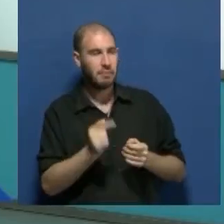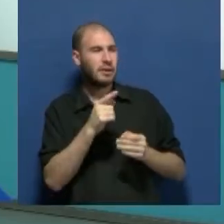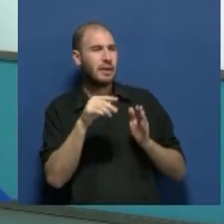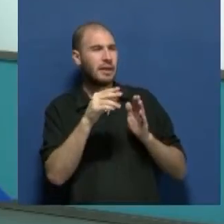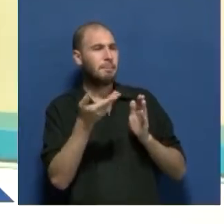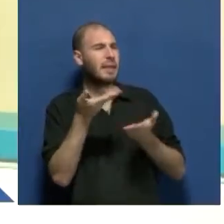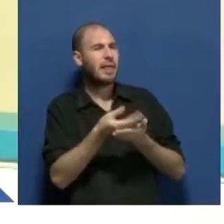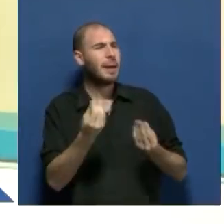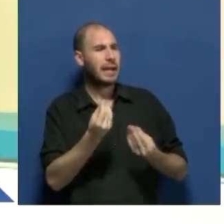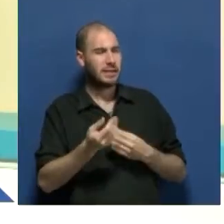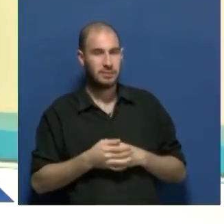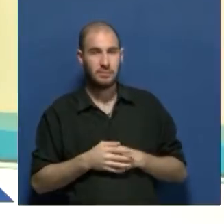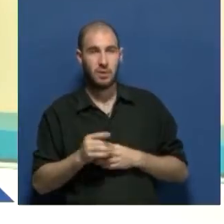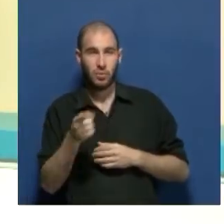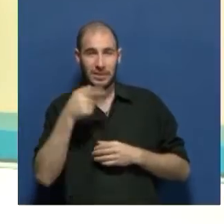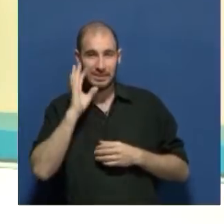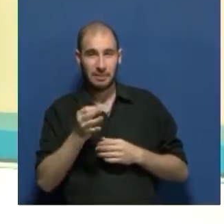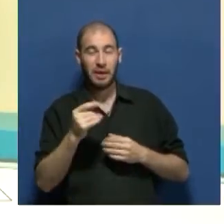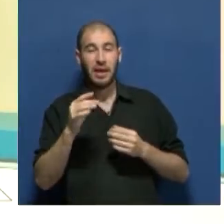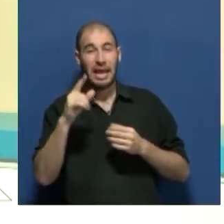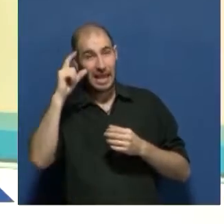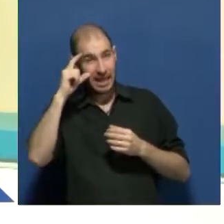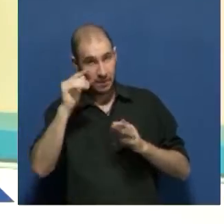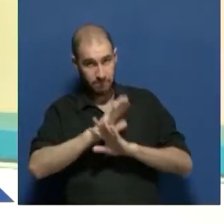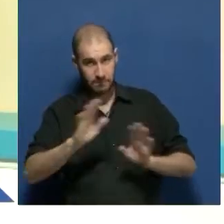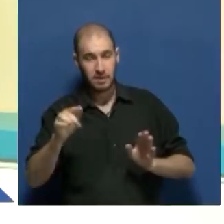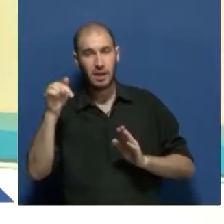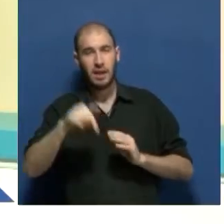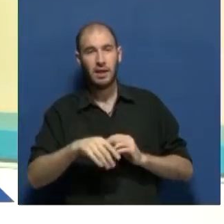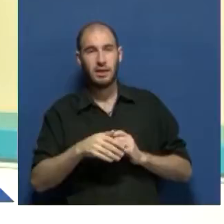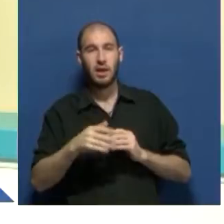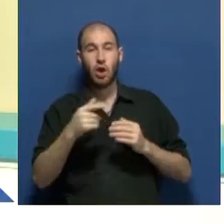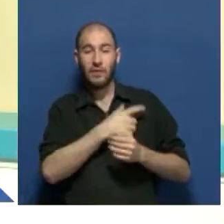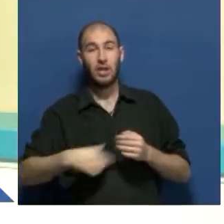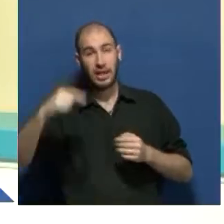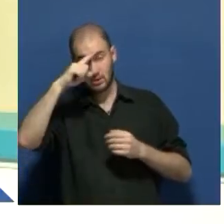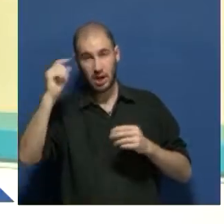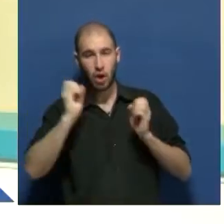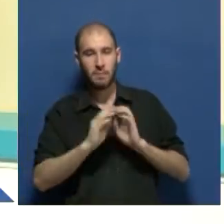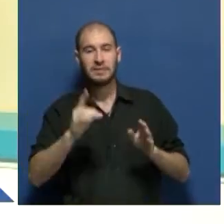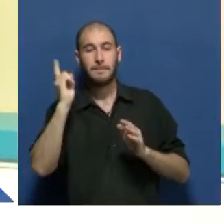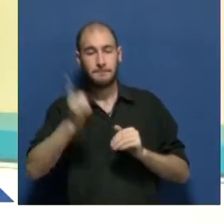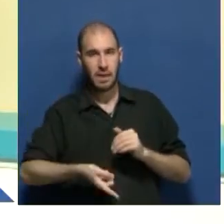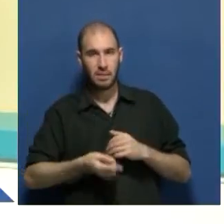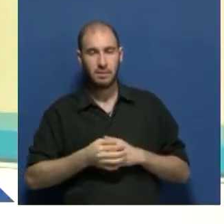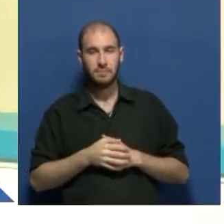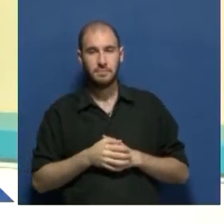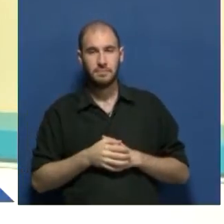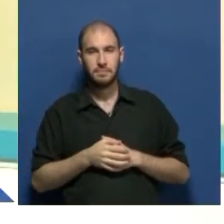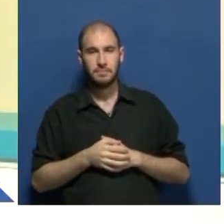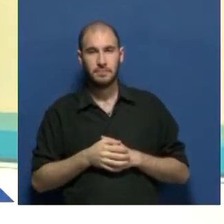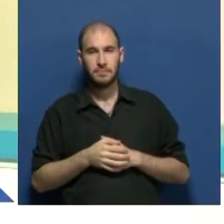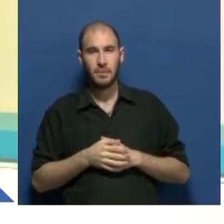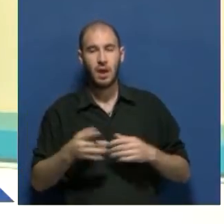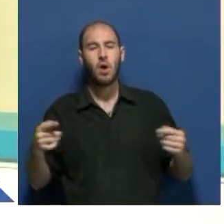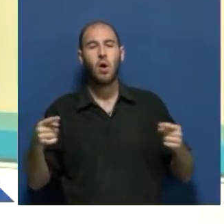se basa este pedido para que vayan a...? Bueno, ustedes saben que a fines de enero se aplicó por parte del Gobierno Nacional una disposición